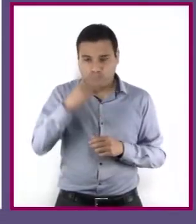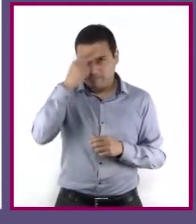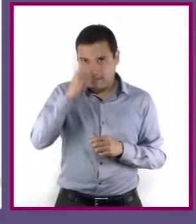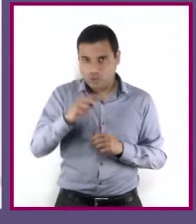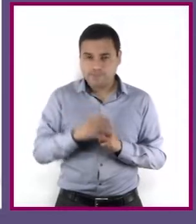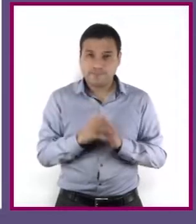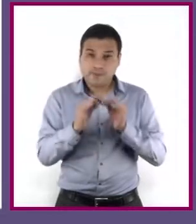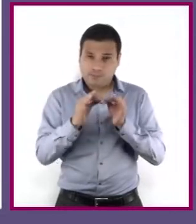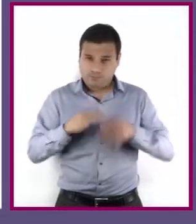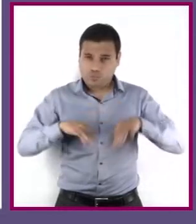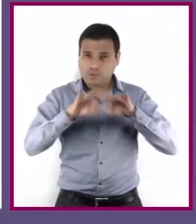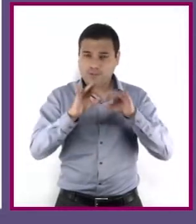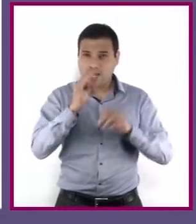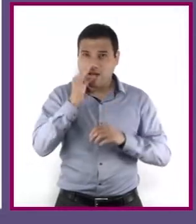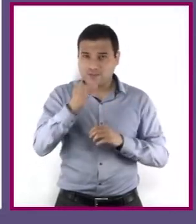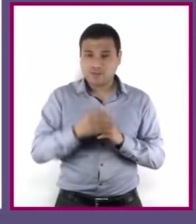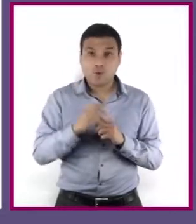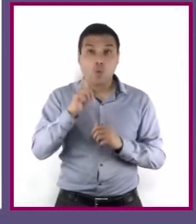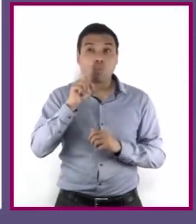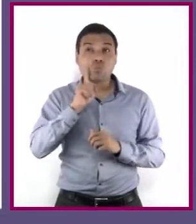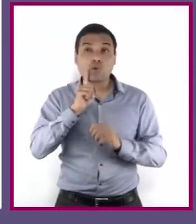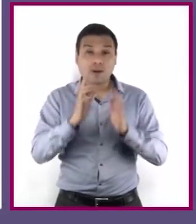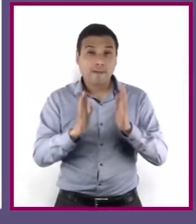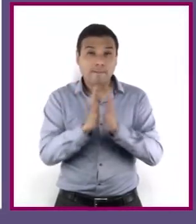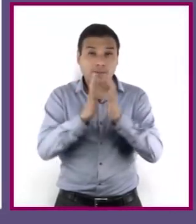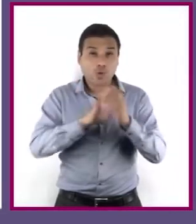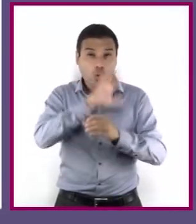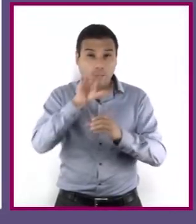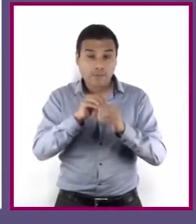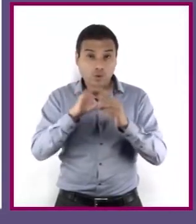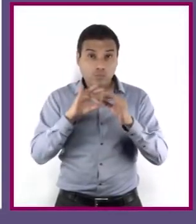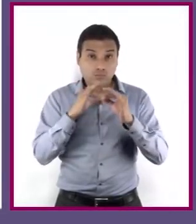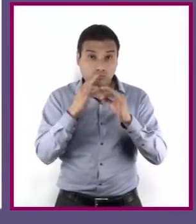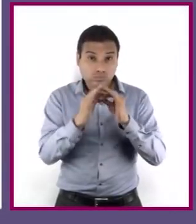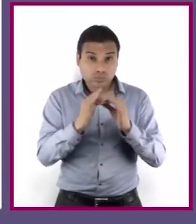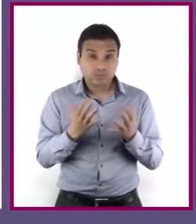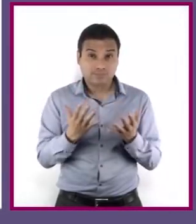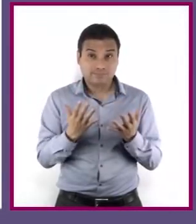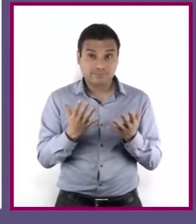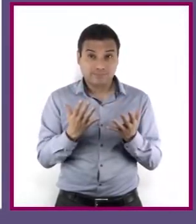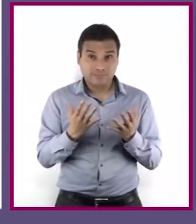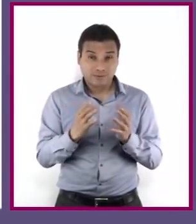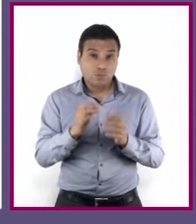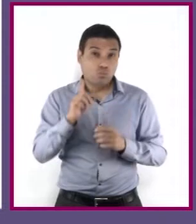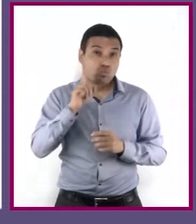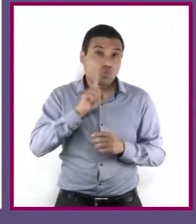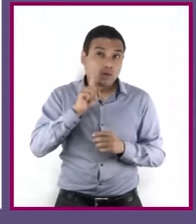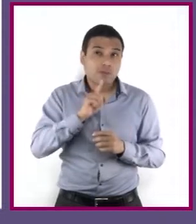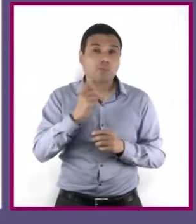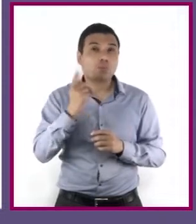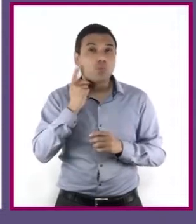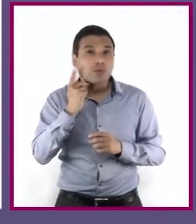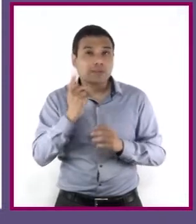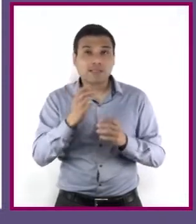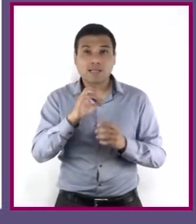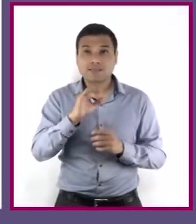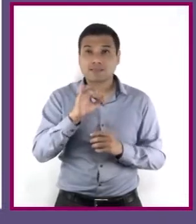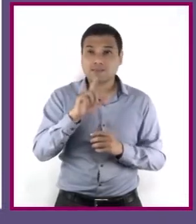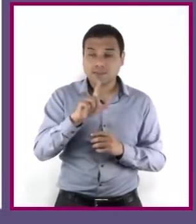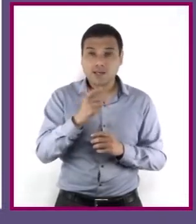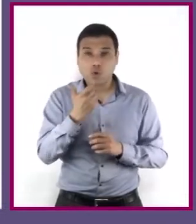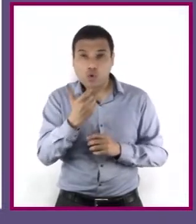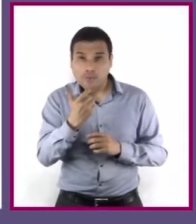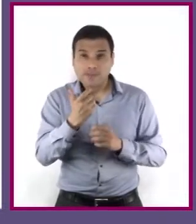importante saber que la plena participación en condiciones de igualdad de las mujeres en una vida política, civil, económica, social